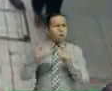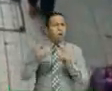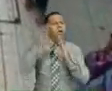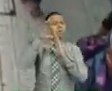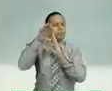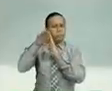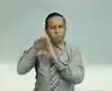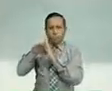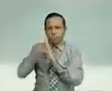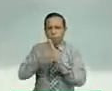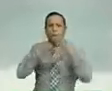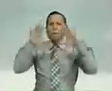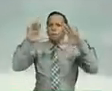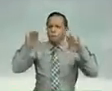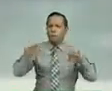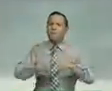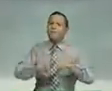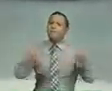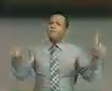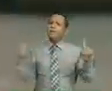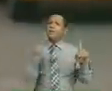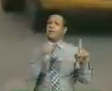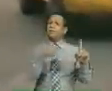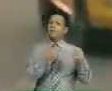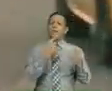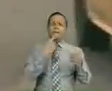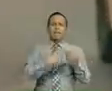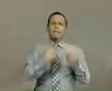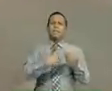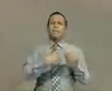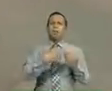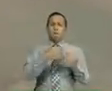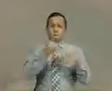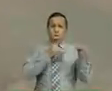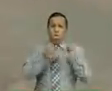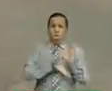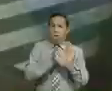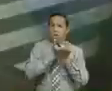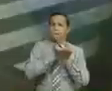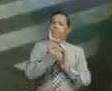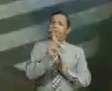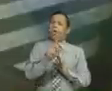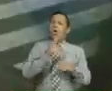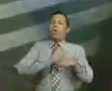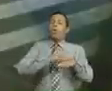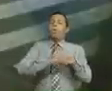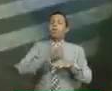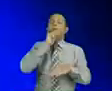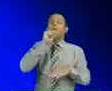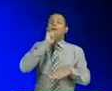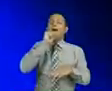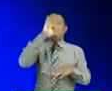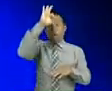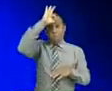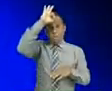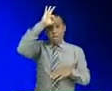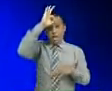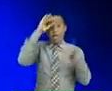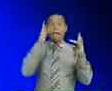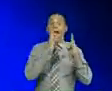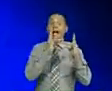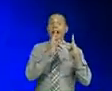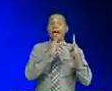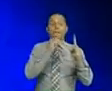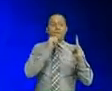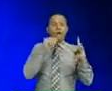que en Quito no se vive un pico de contagios, sino que el pico es de la demanda de camas. Este se dio